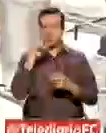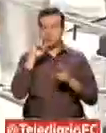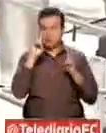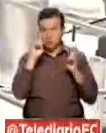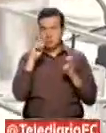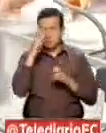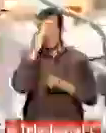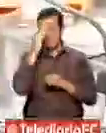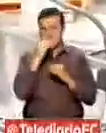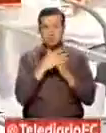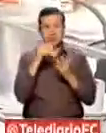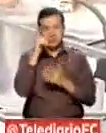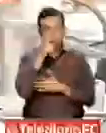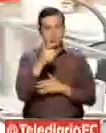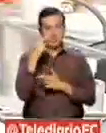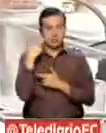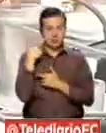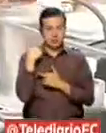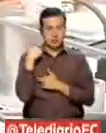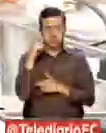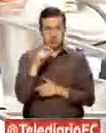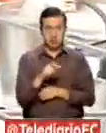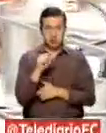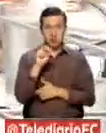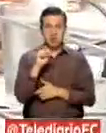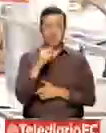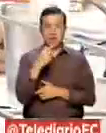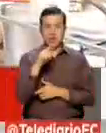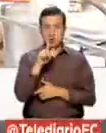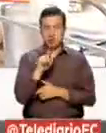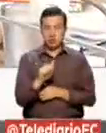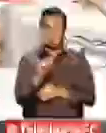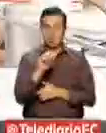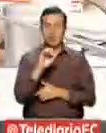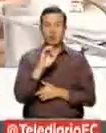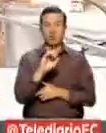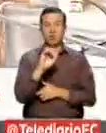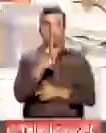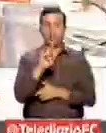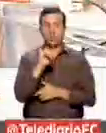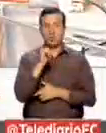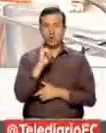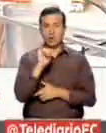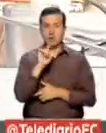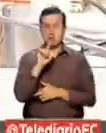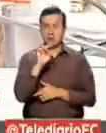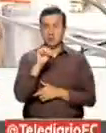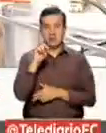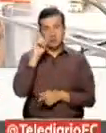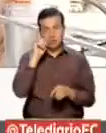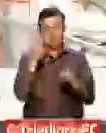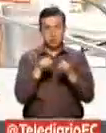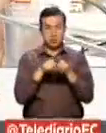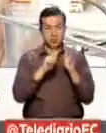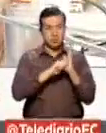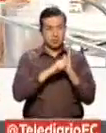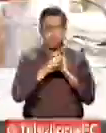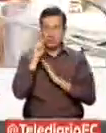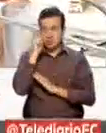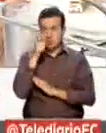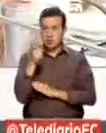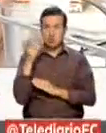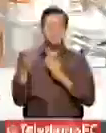Interinstitucional. Con el fiscal que lleva el caso, el señor Ángel Cujilén, y él nos dijo que lo que se había llegado al acuerdo entre la Contraloría y el